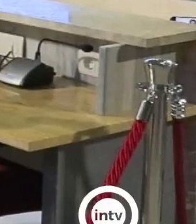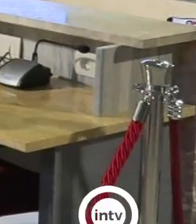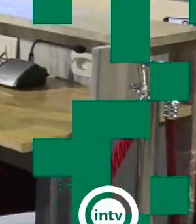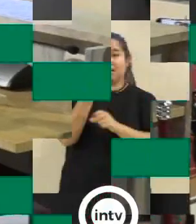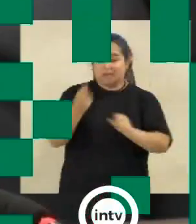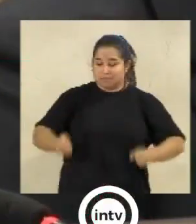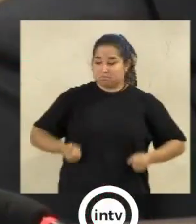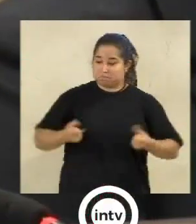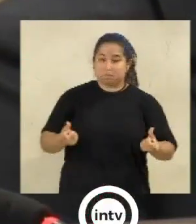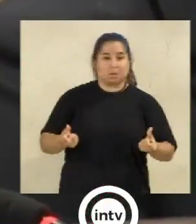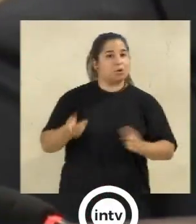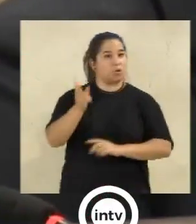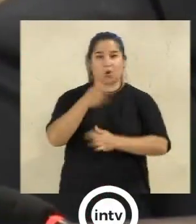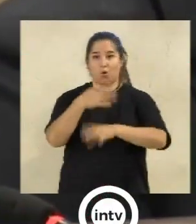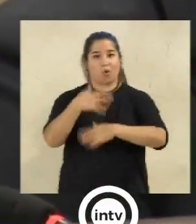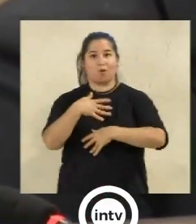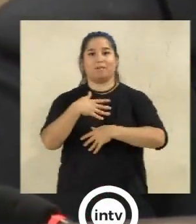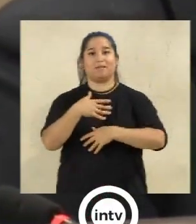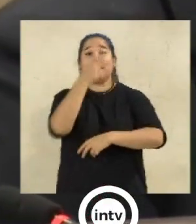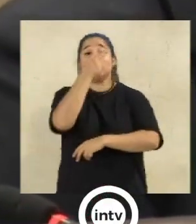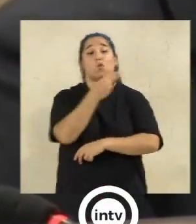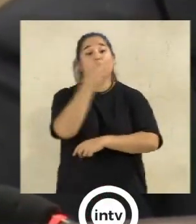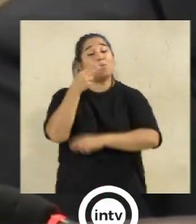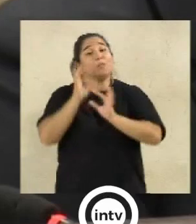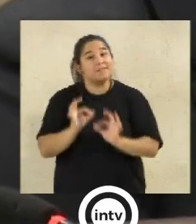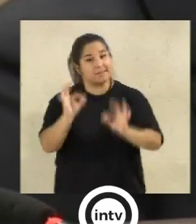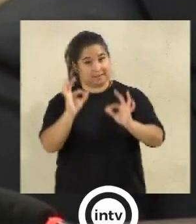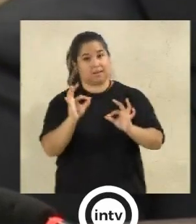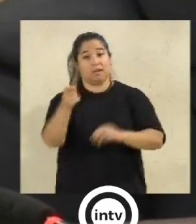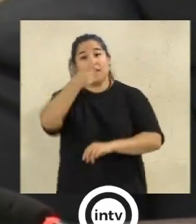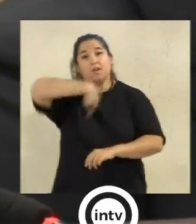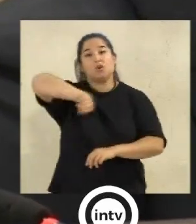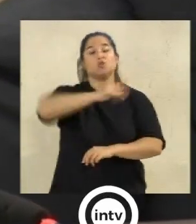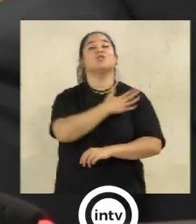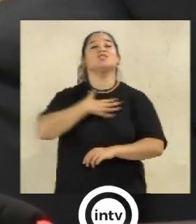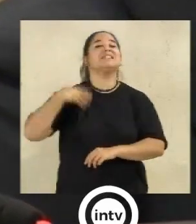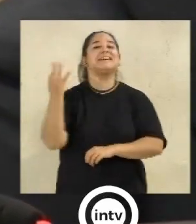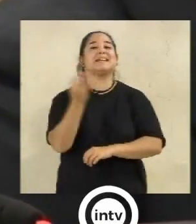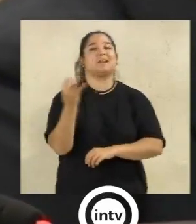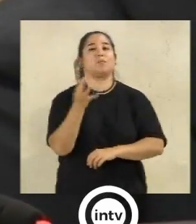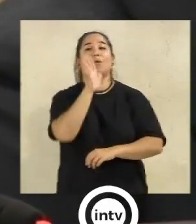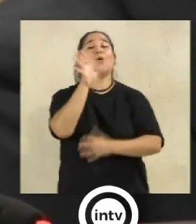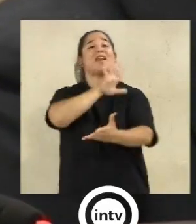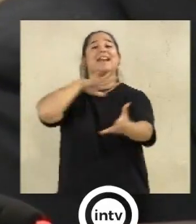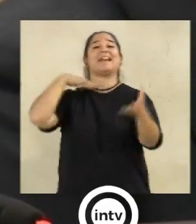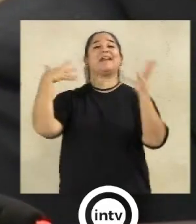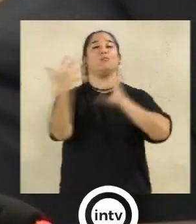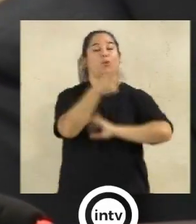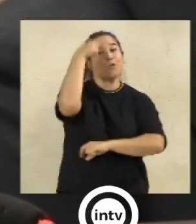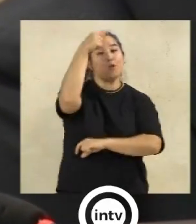es un compromiso un compromiso que queremos fundamental por la revolución cultural del